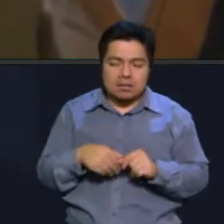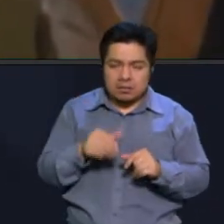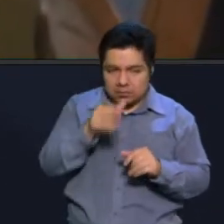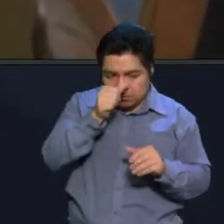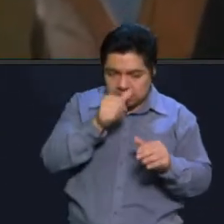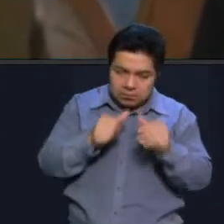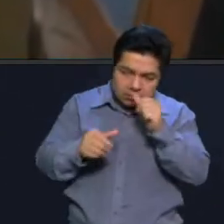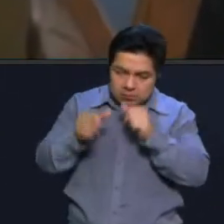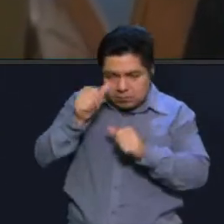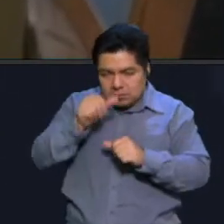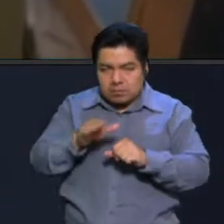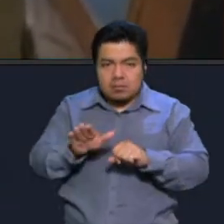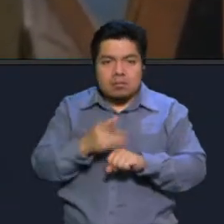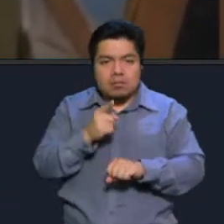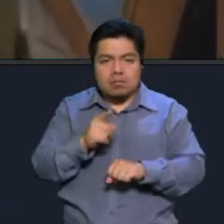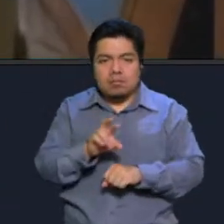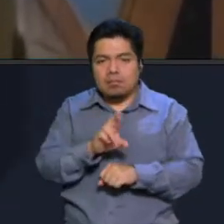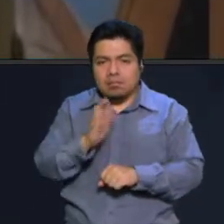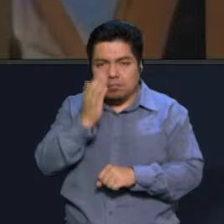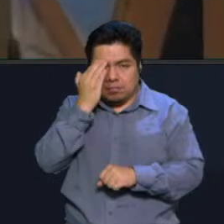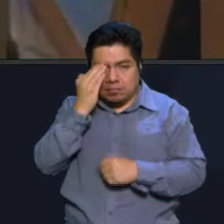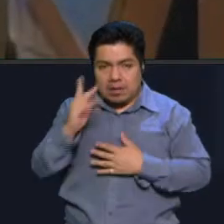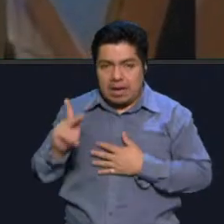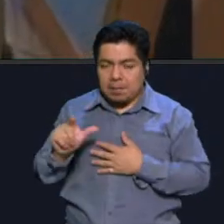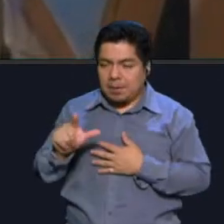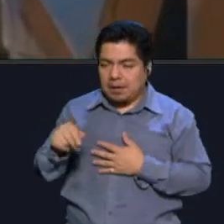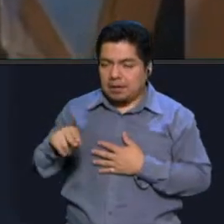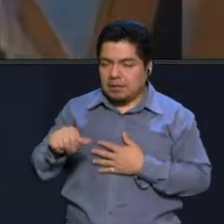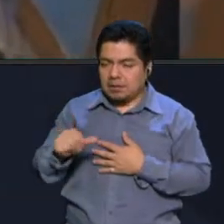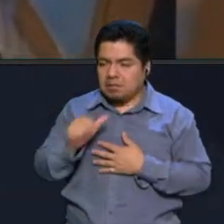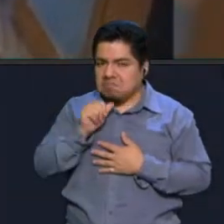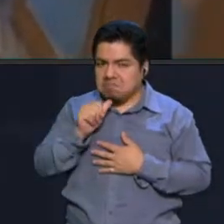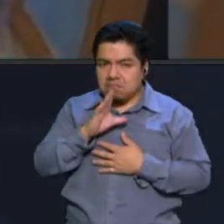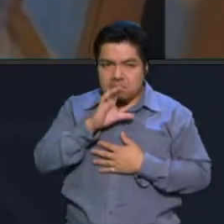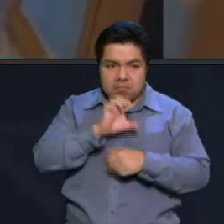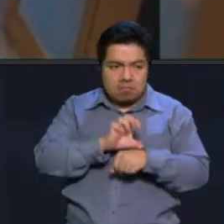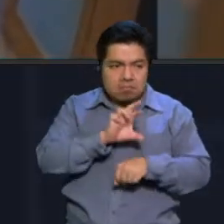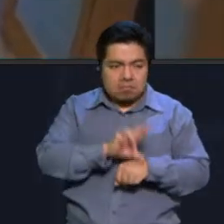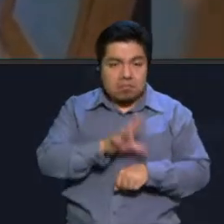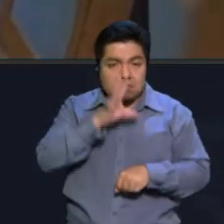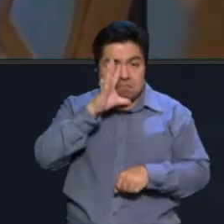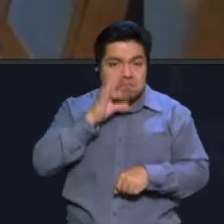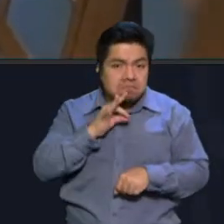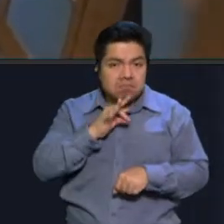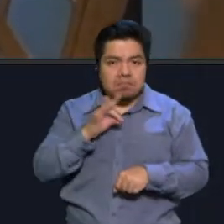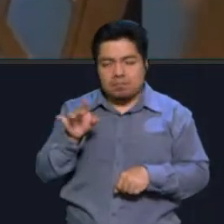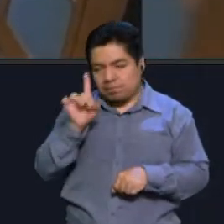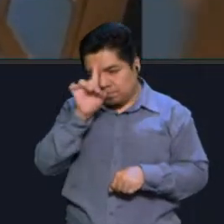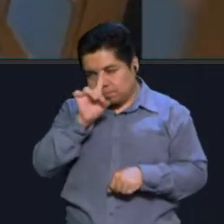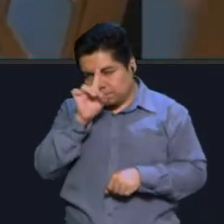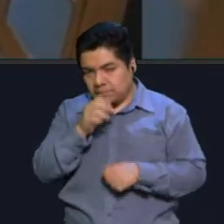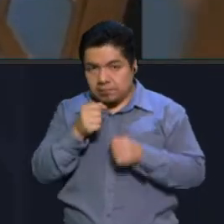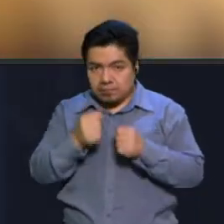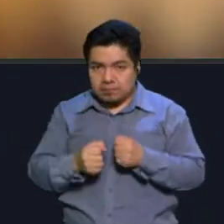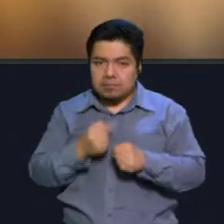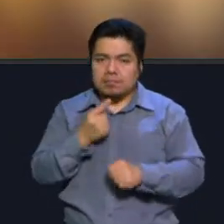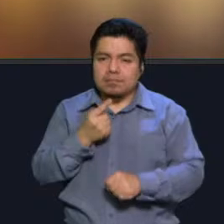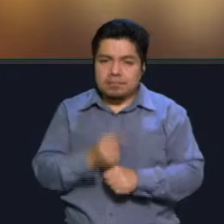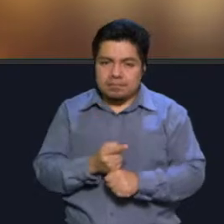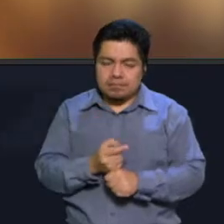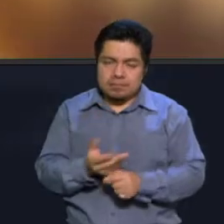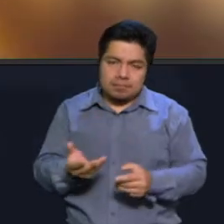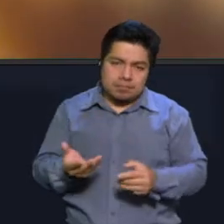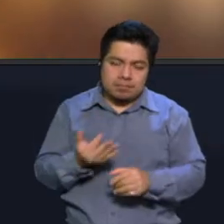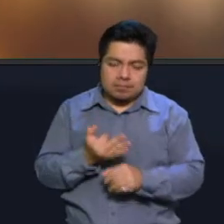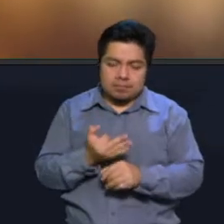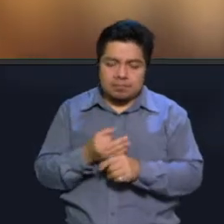Seguridad para que no se reconocieran a Palestina. Fracasó Ecuador y como fracasó Ecuador, entonces el Consejo de Seguridad tiene un